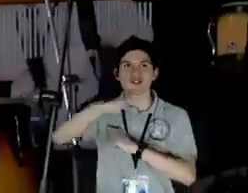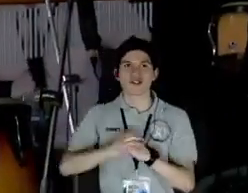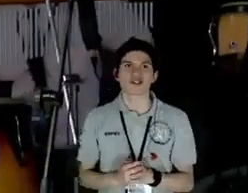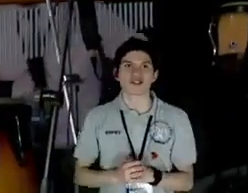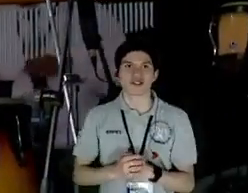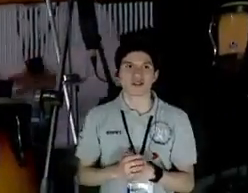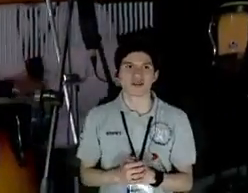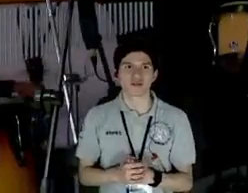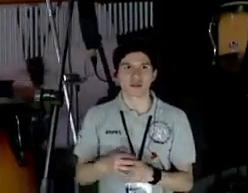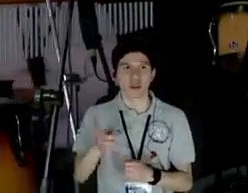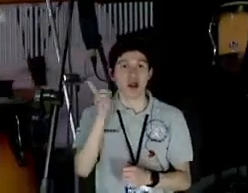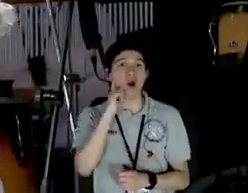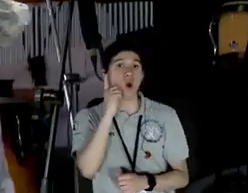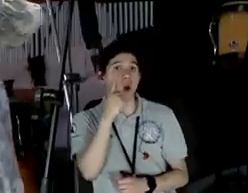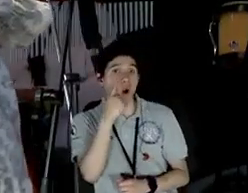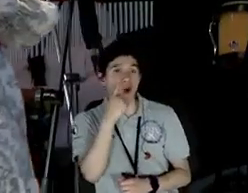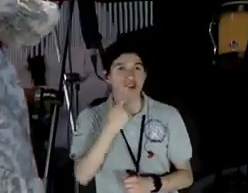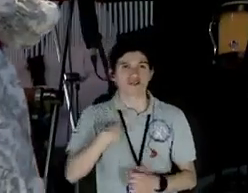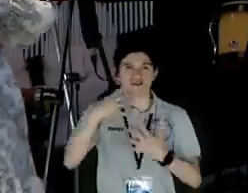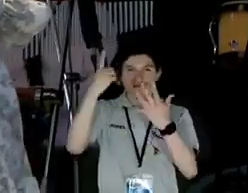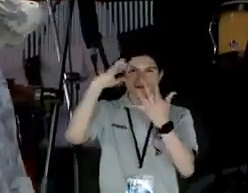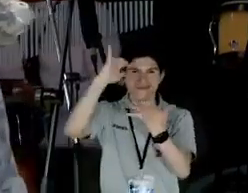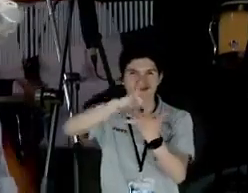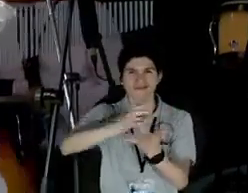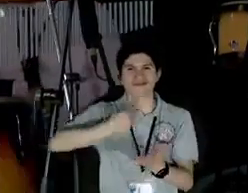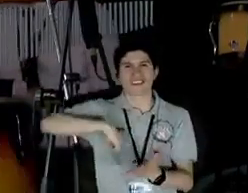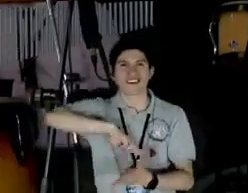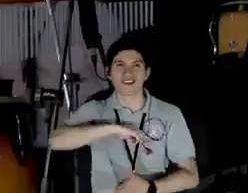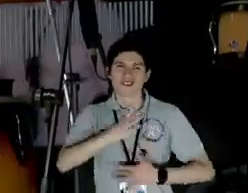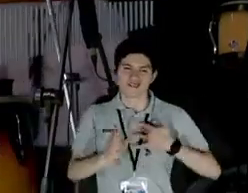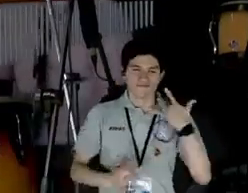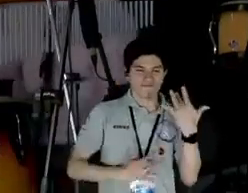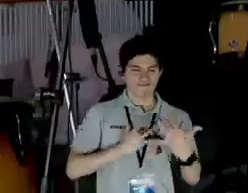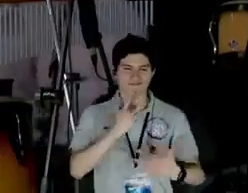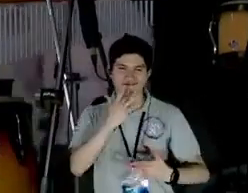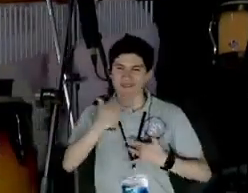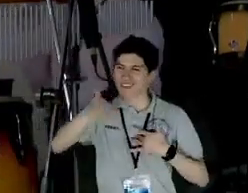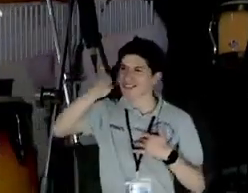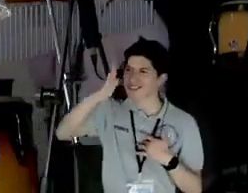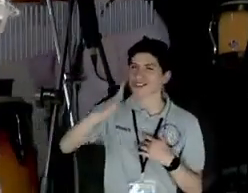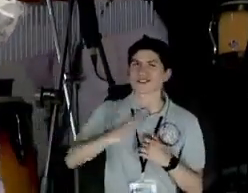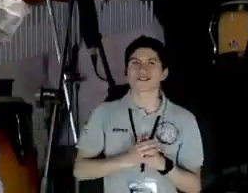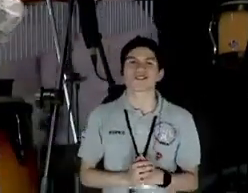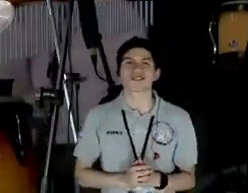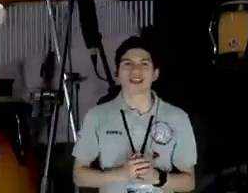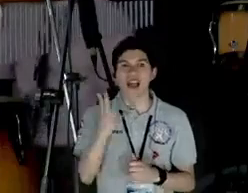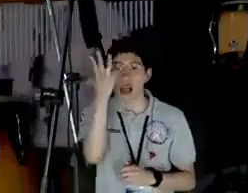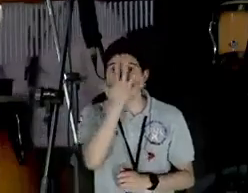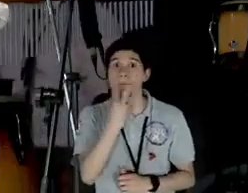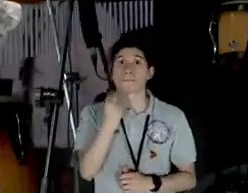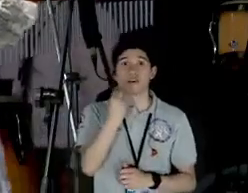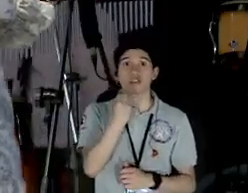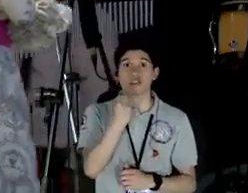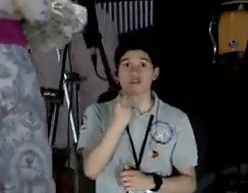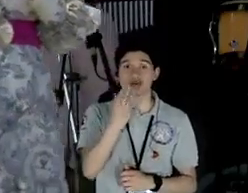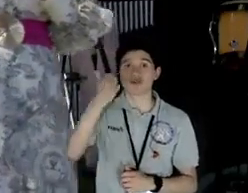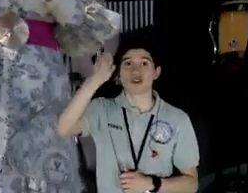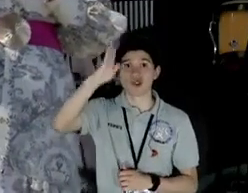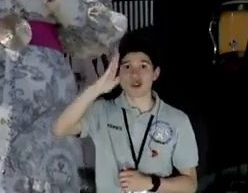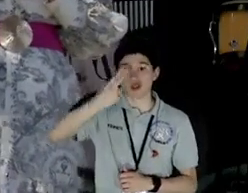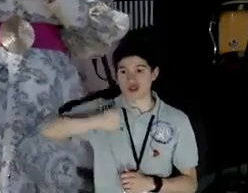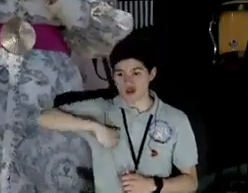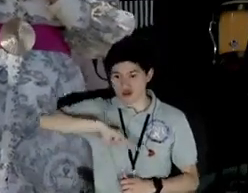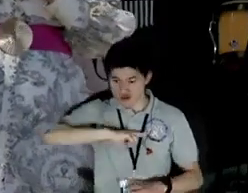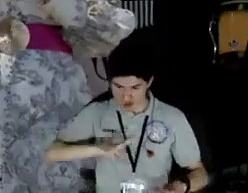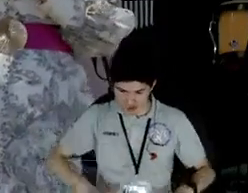Oiga, yo creo que nos estamos gozando en el Señor. Qué bonito cuando el Señor toma